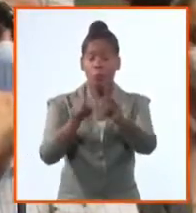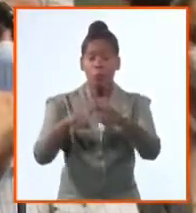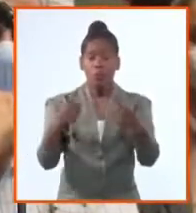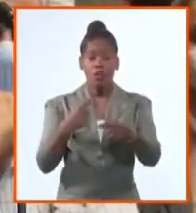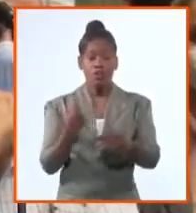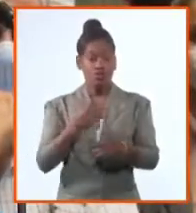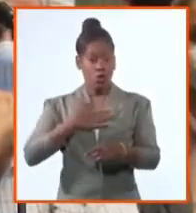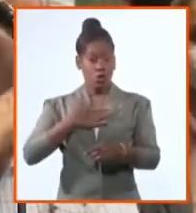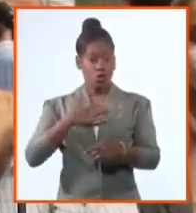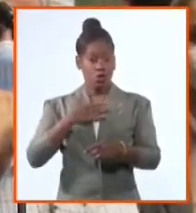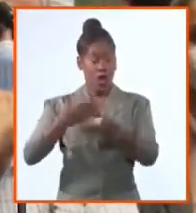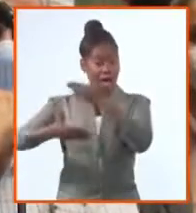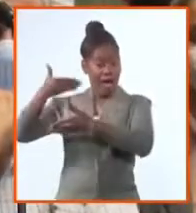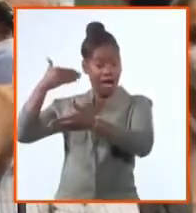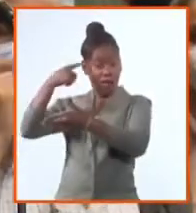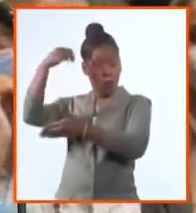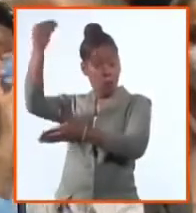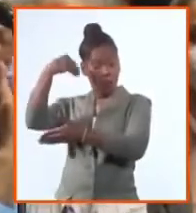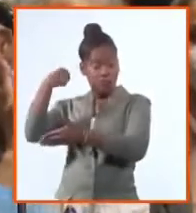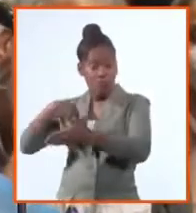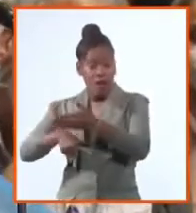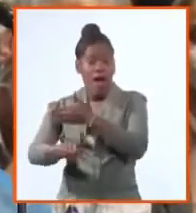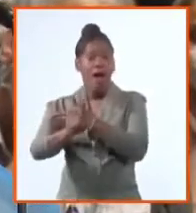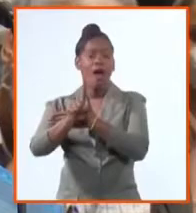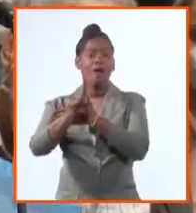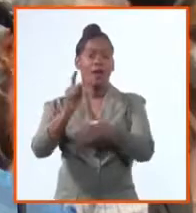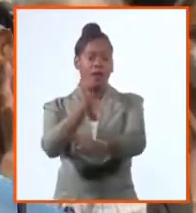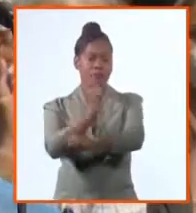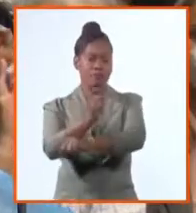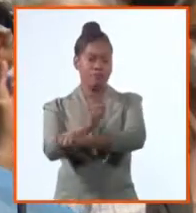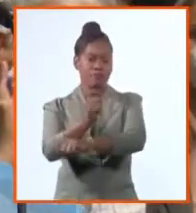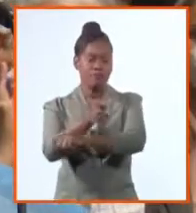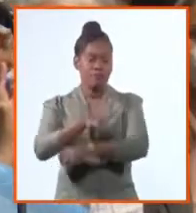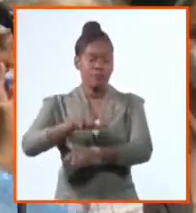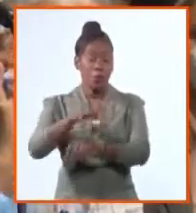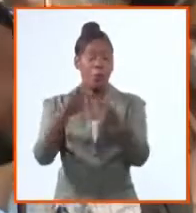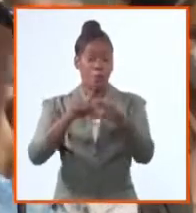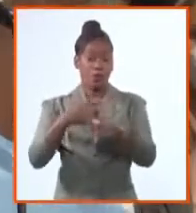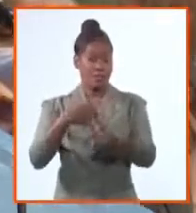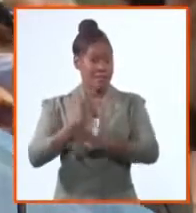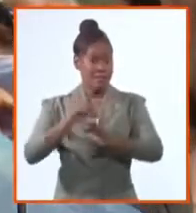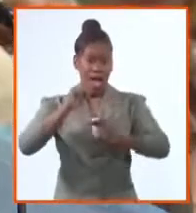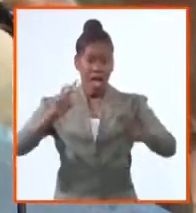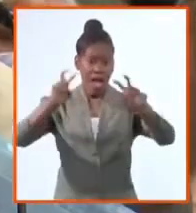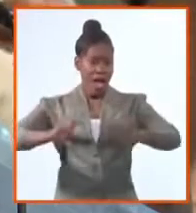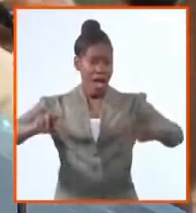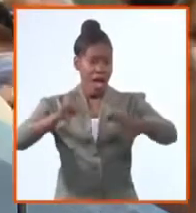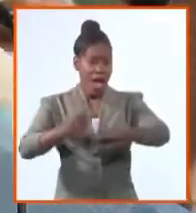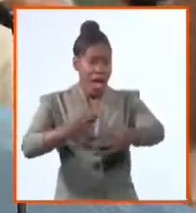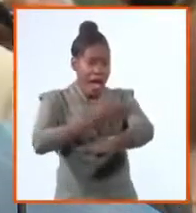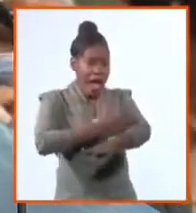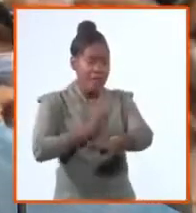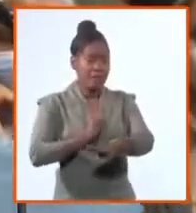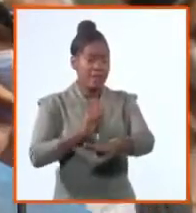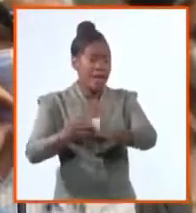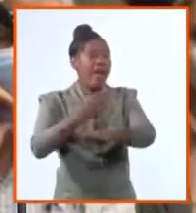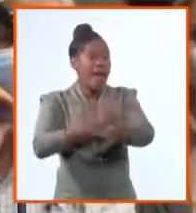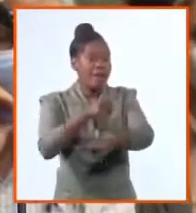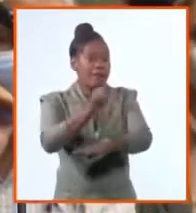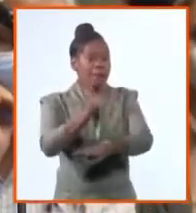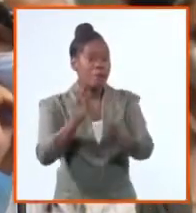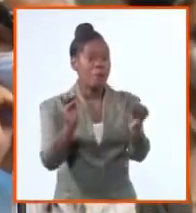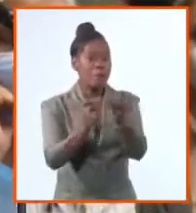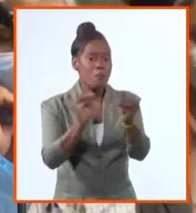cierto. Pero no hay una sola investigación en el mundo que no pruebe que revertir la natalidad casi